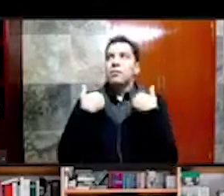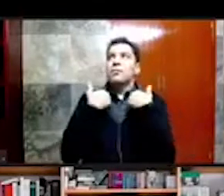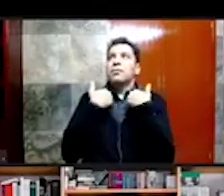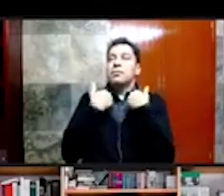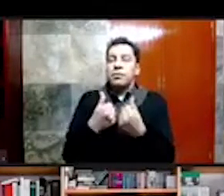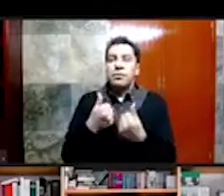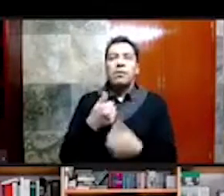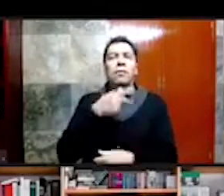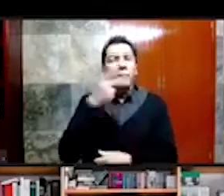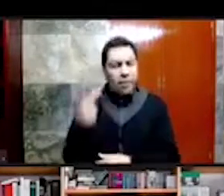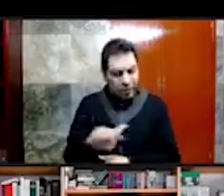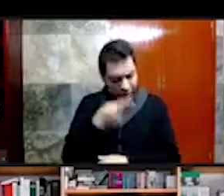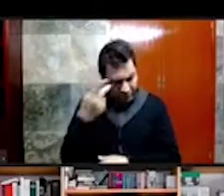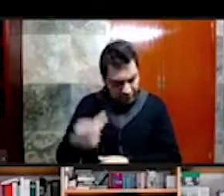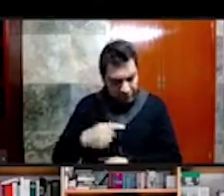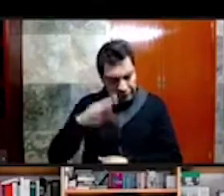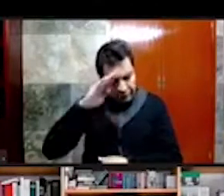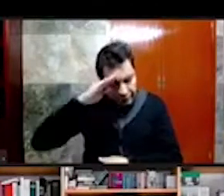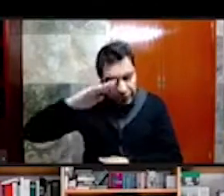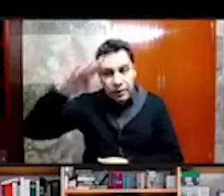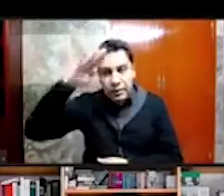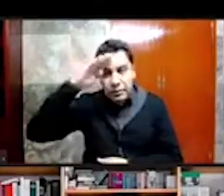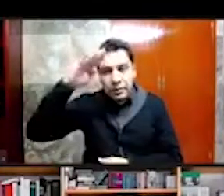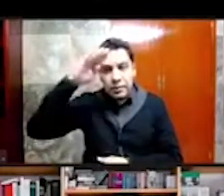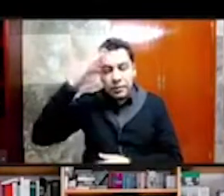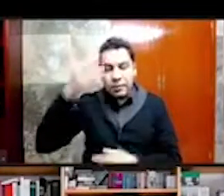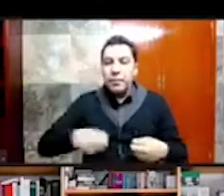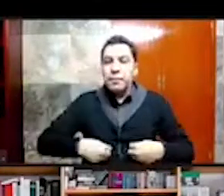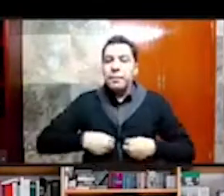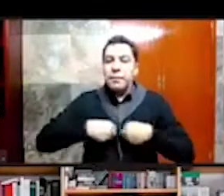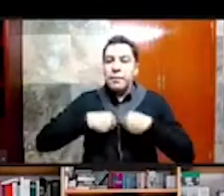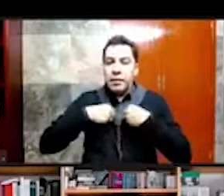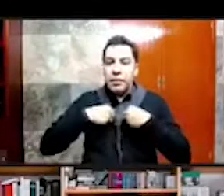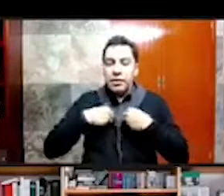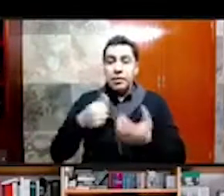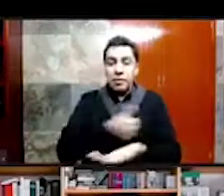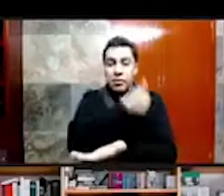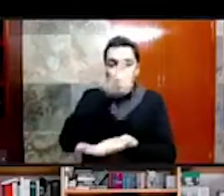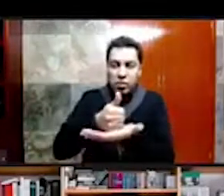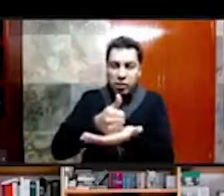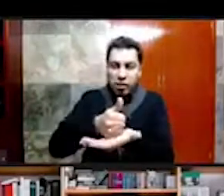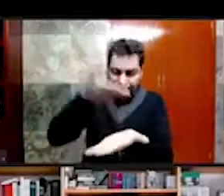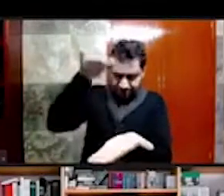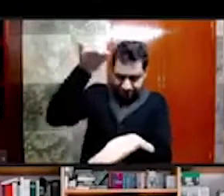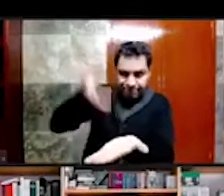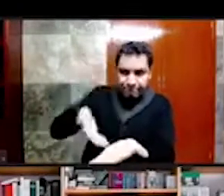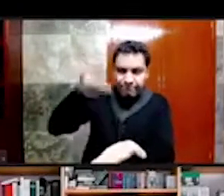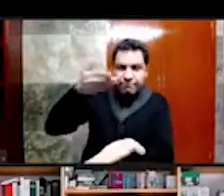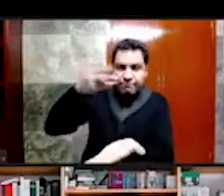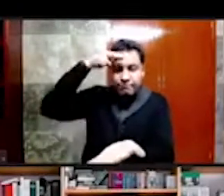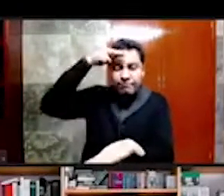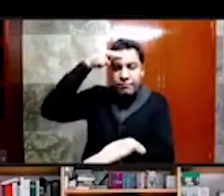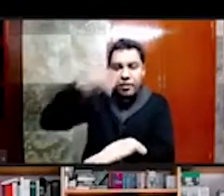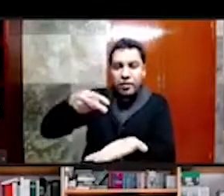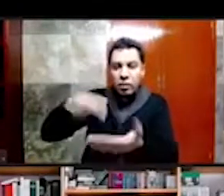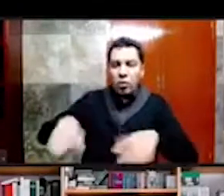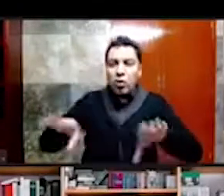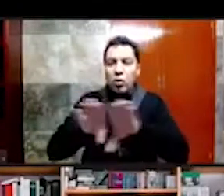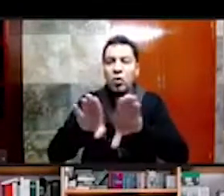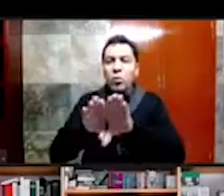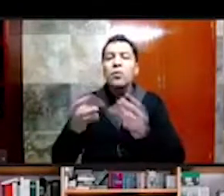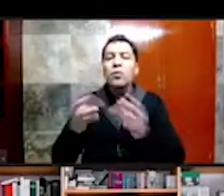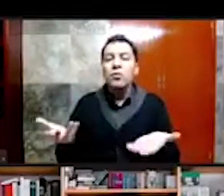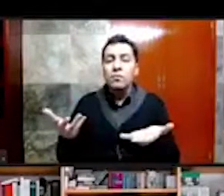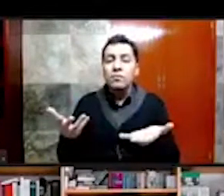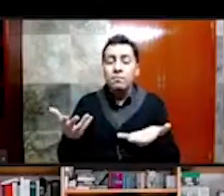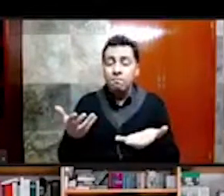ha dejado aspectos de la vida de nuestra ciudad que antes probablemente o conocemos poco o que no